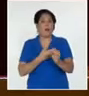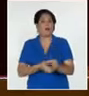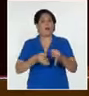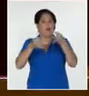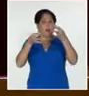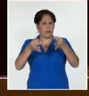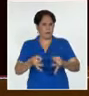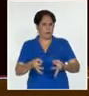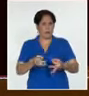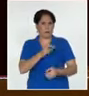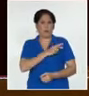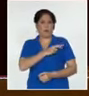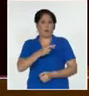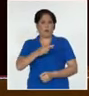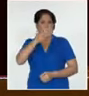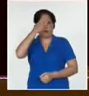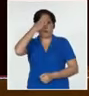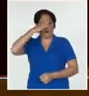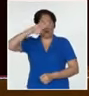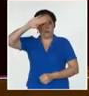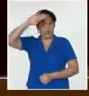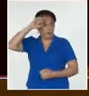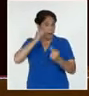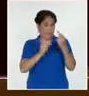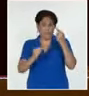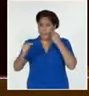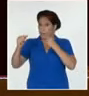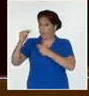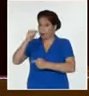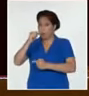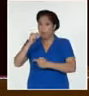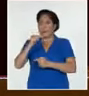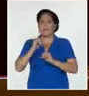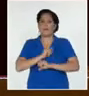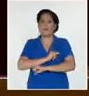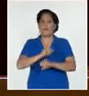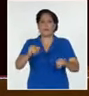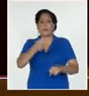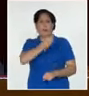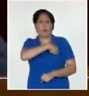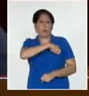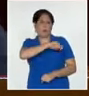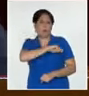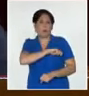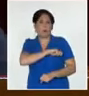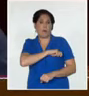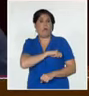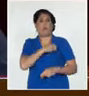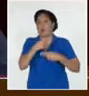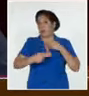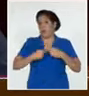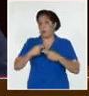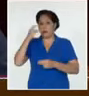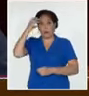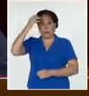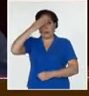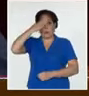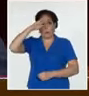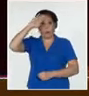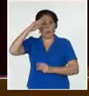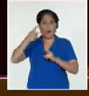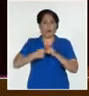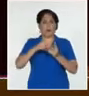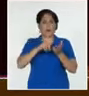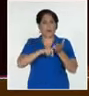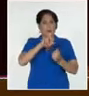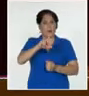caracterizado a la revolución como principio, se ha informado al pueblo de todo lo que hace la dirección del partido y el gobierno